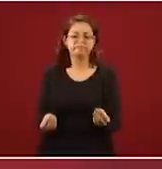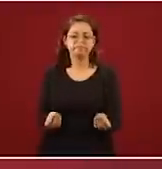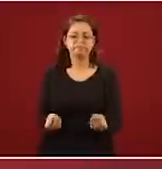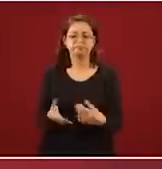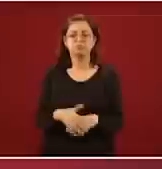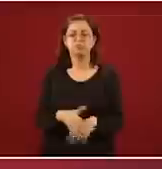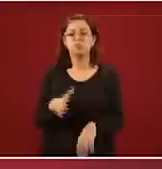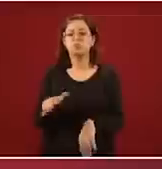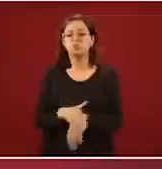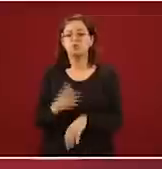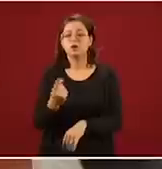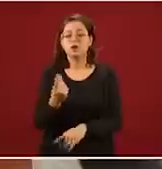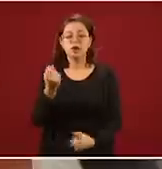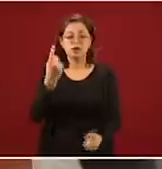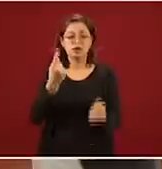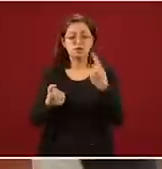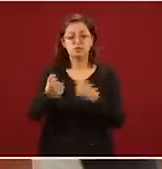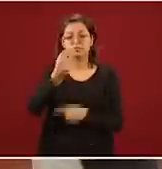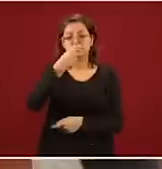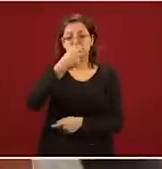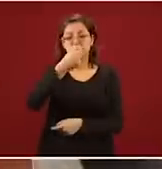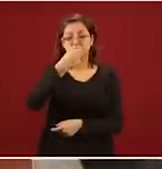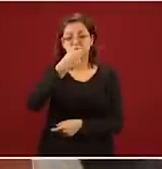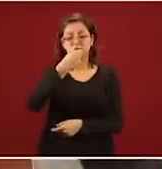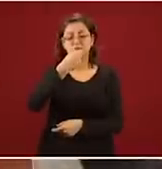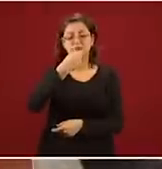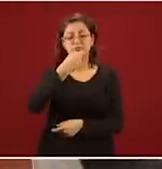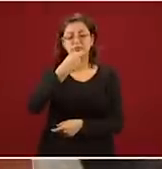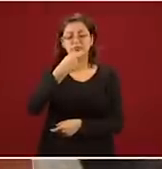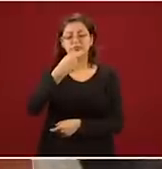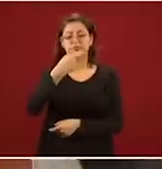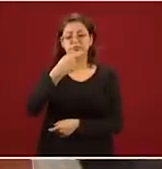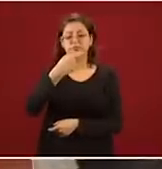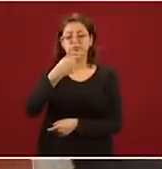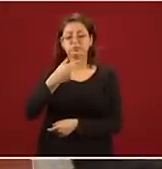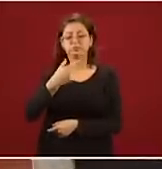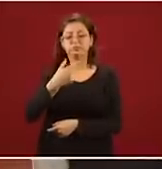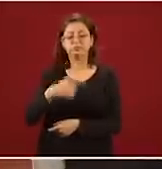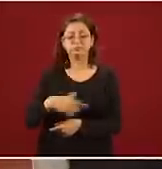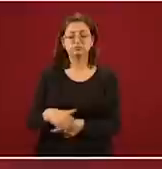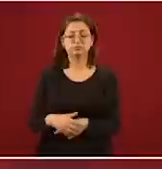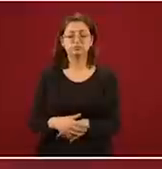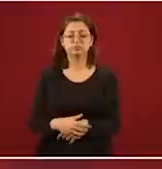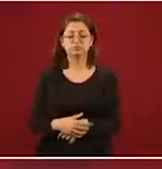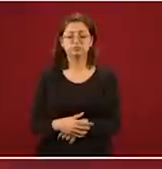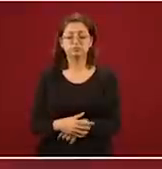Hay medicamentos, ¿sí?, que